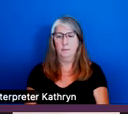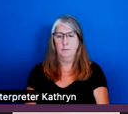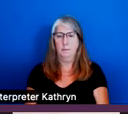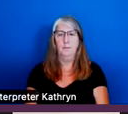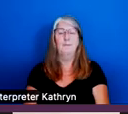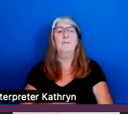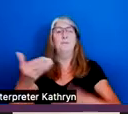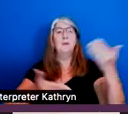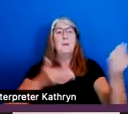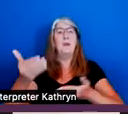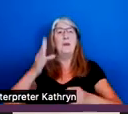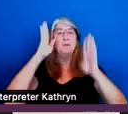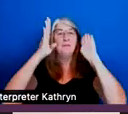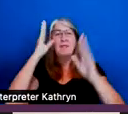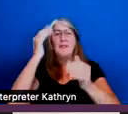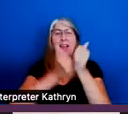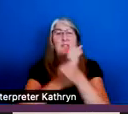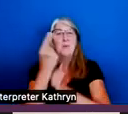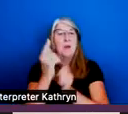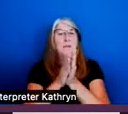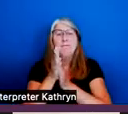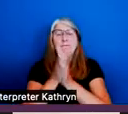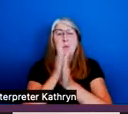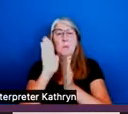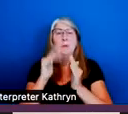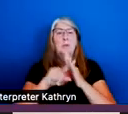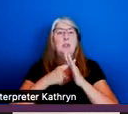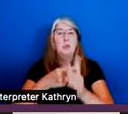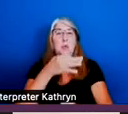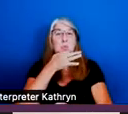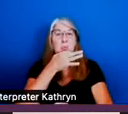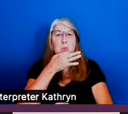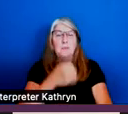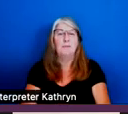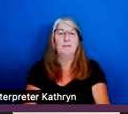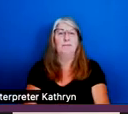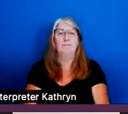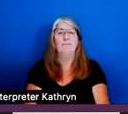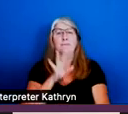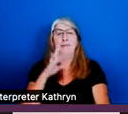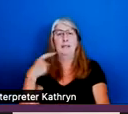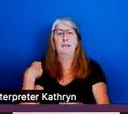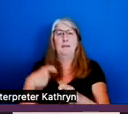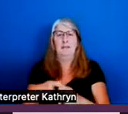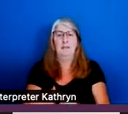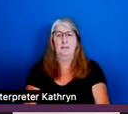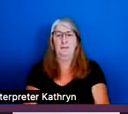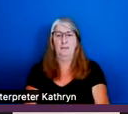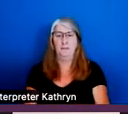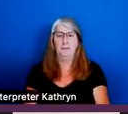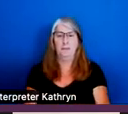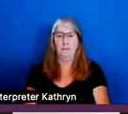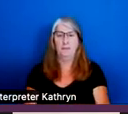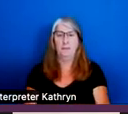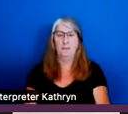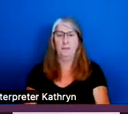Welcome everyone. We're getting ready to start. Bienvenidos a todos. Estamos listos para comenzar nuestra